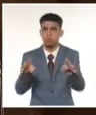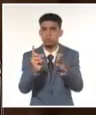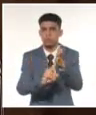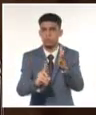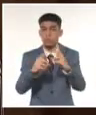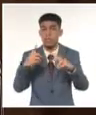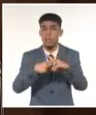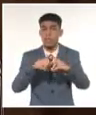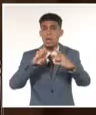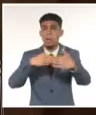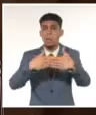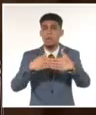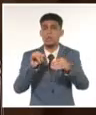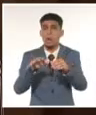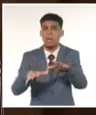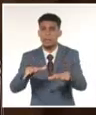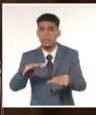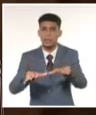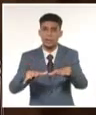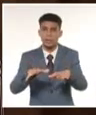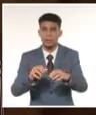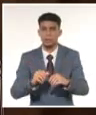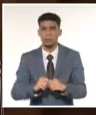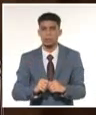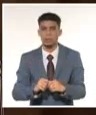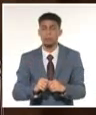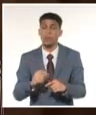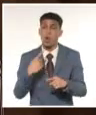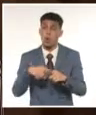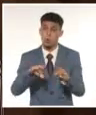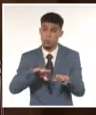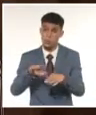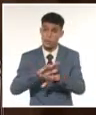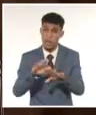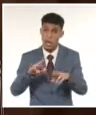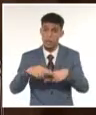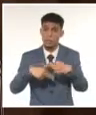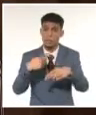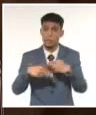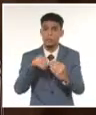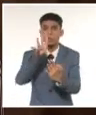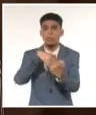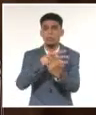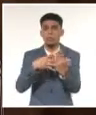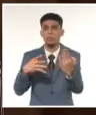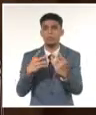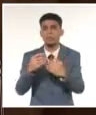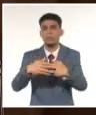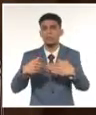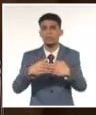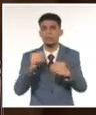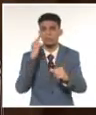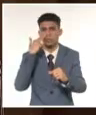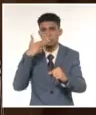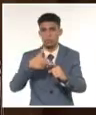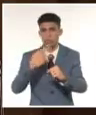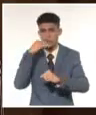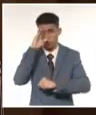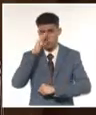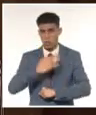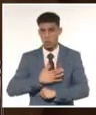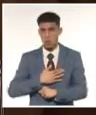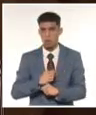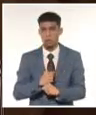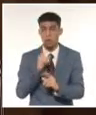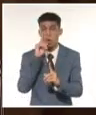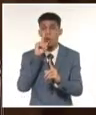termoeléctricas. Se ha aprobado un esquema de financiamiento en divisas para el sostenimiento de la industria petrolera nacional con el fin de